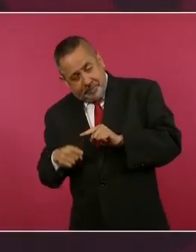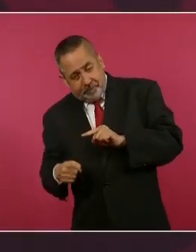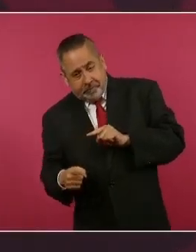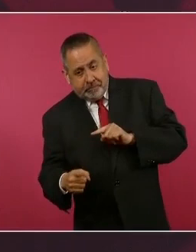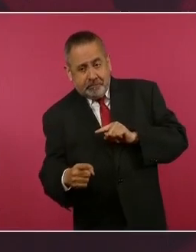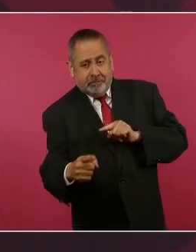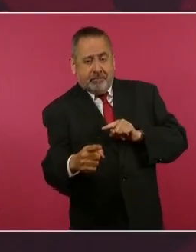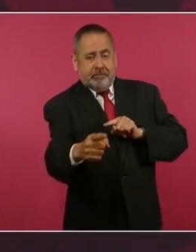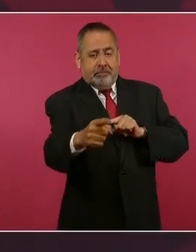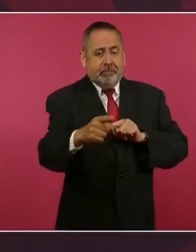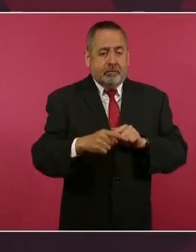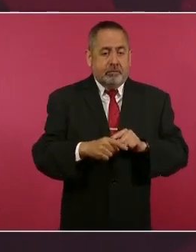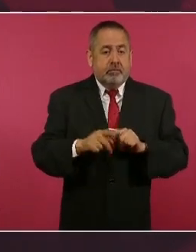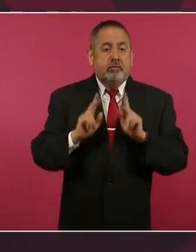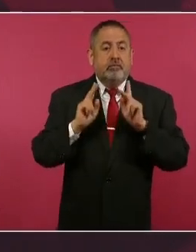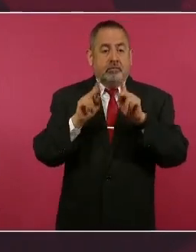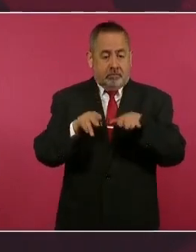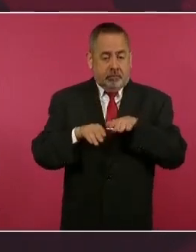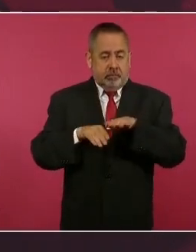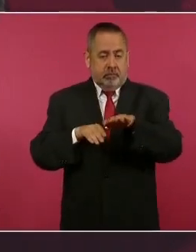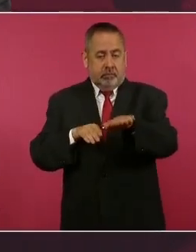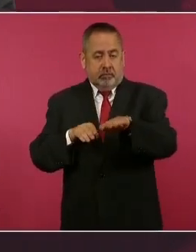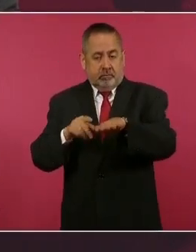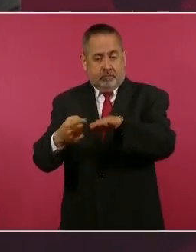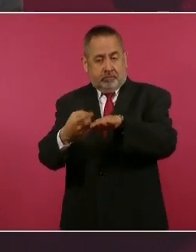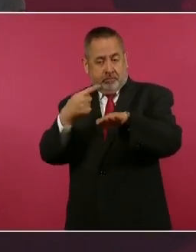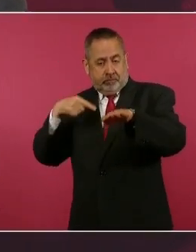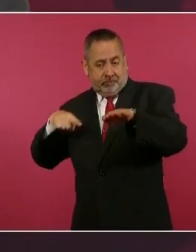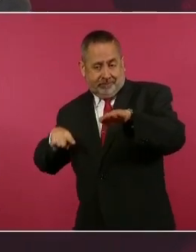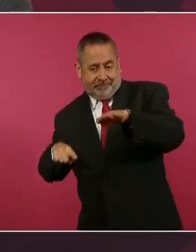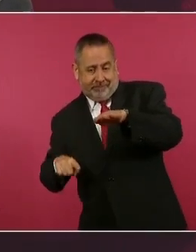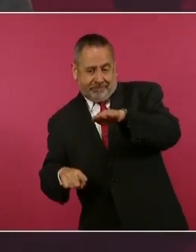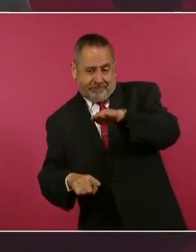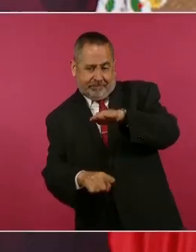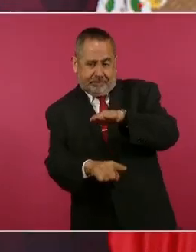por abajo de autopistas, de vías de tren,